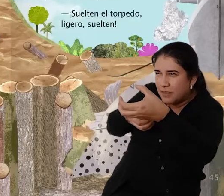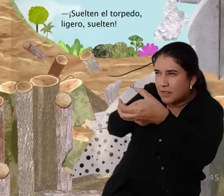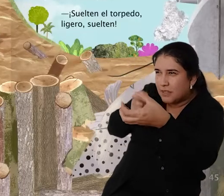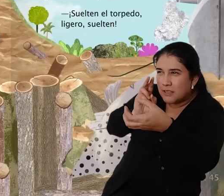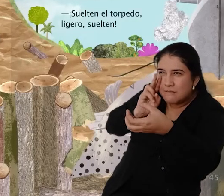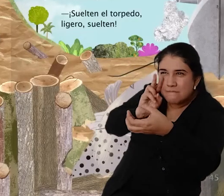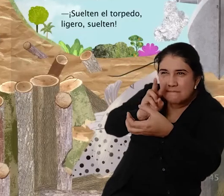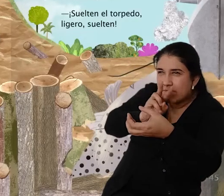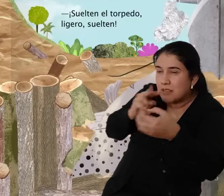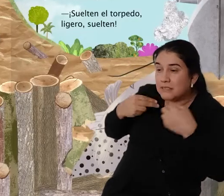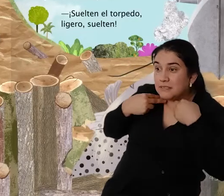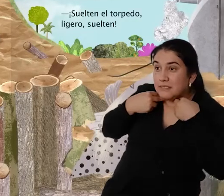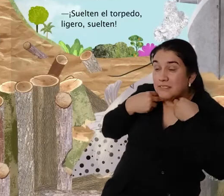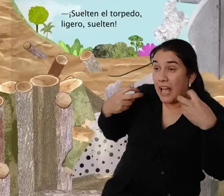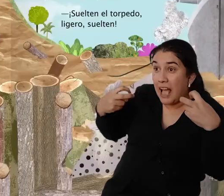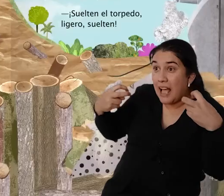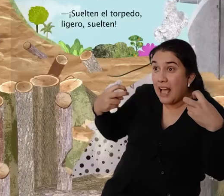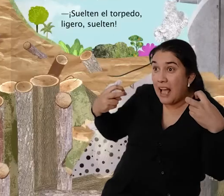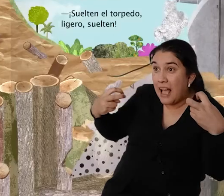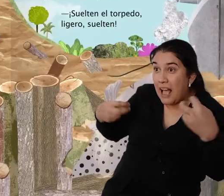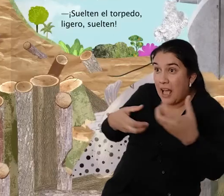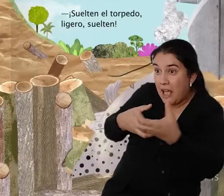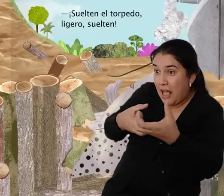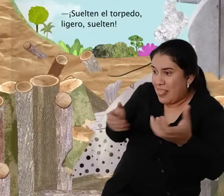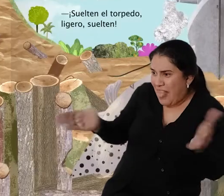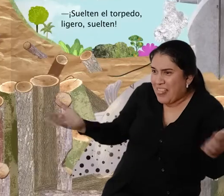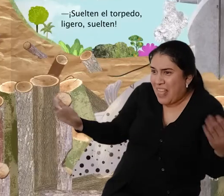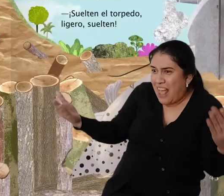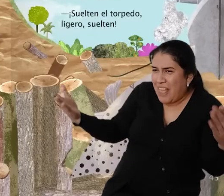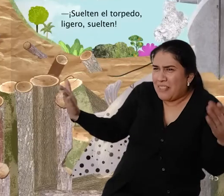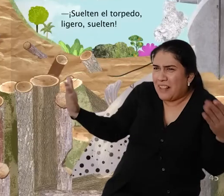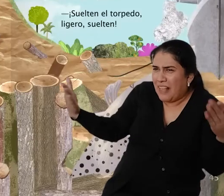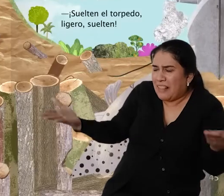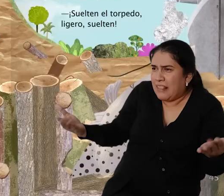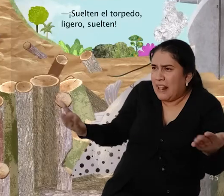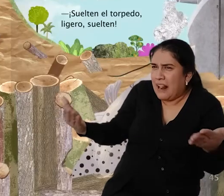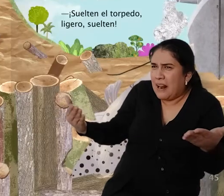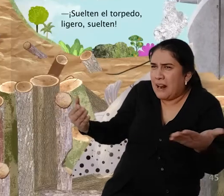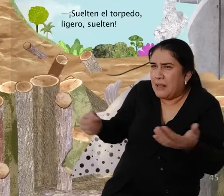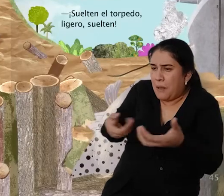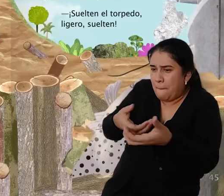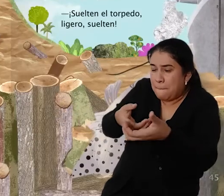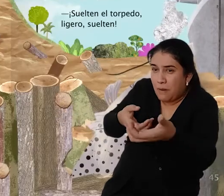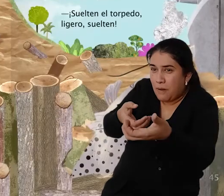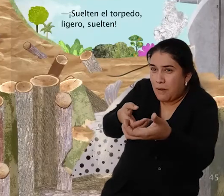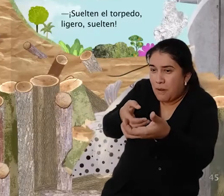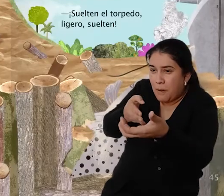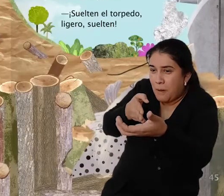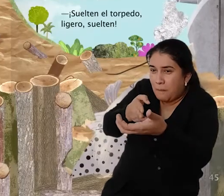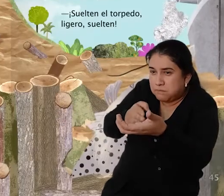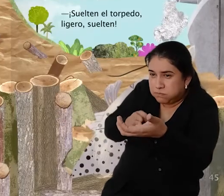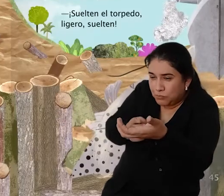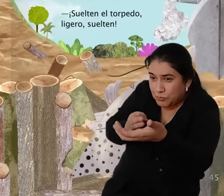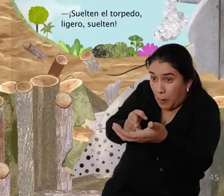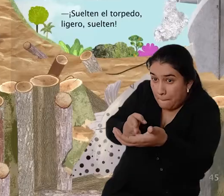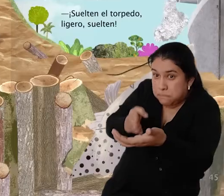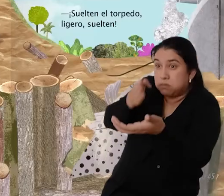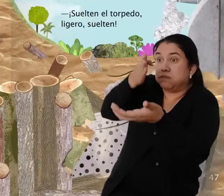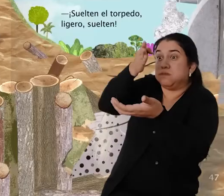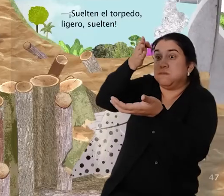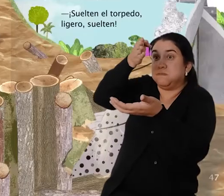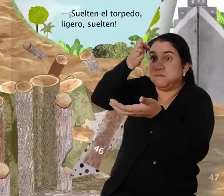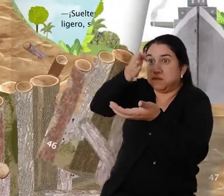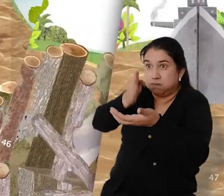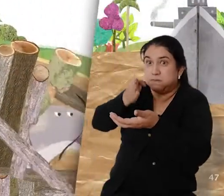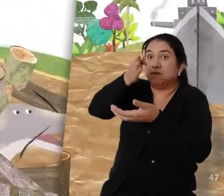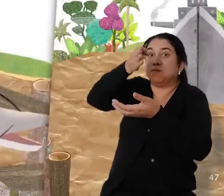el agujero en el dique, gritó a los yacarés que estaban bajo el agua sujetando el torpedo. ¡Suelten el torpedo! ¡Ligero!